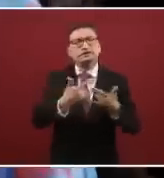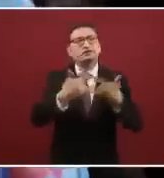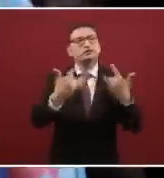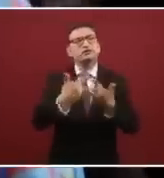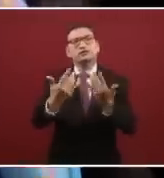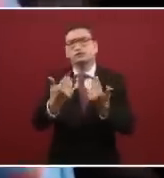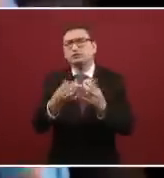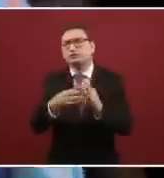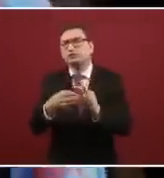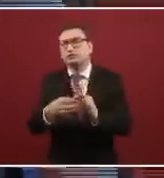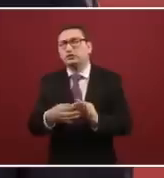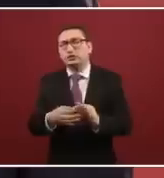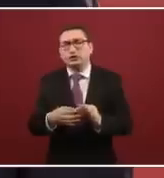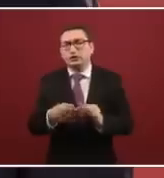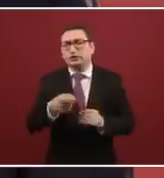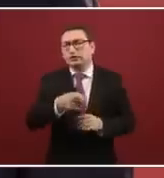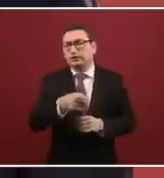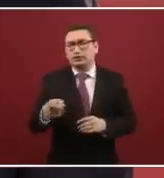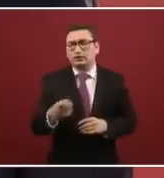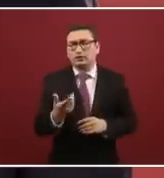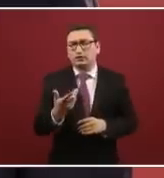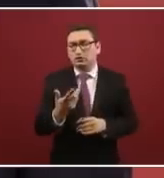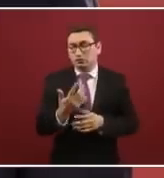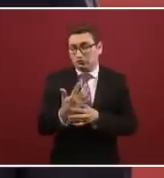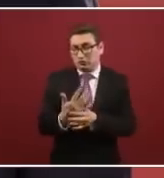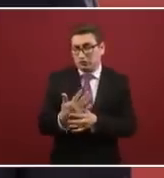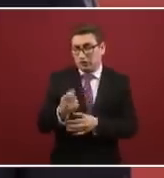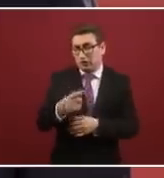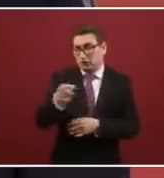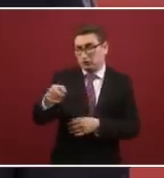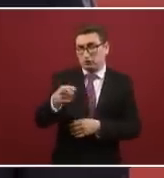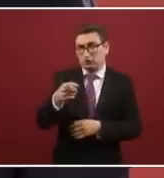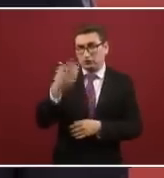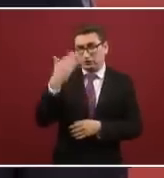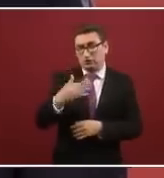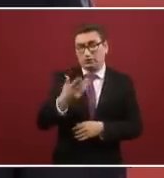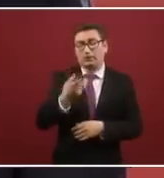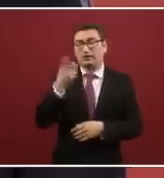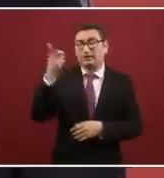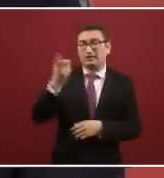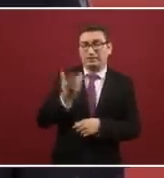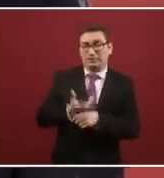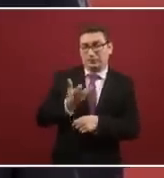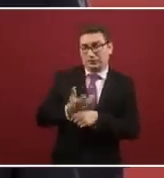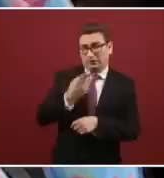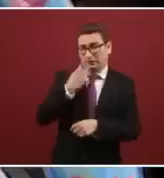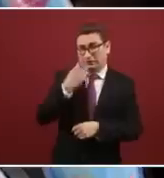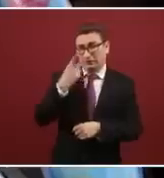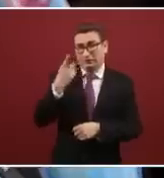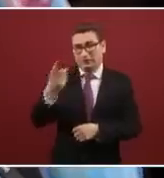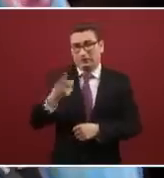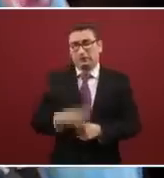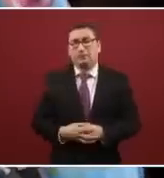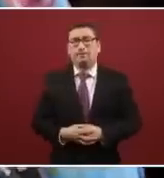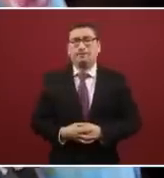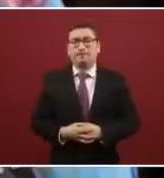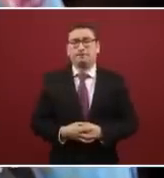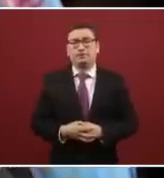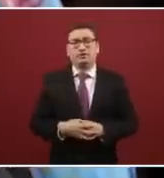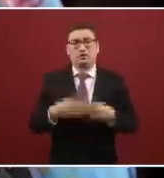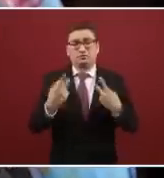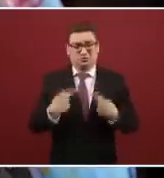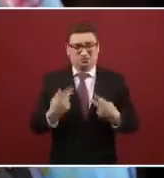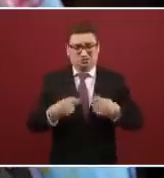hubiera referencias que avalaran lo que está diciendo Estados Unidos respecto a este incremento descomunal